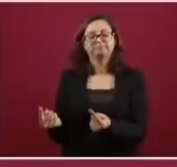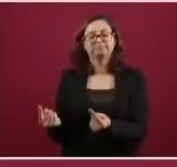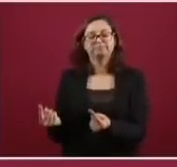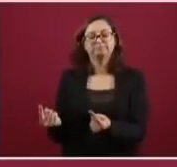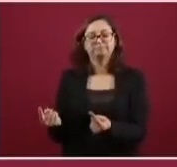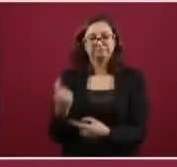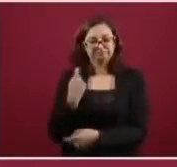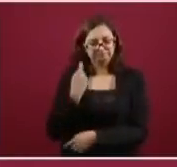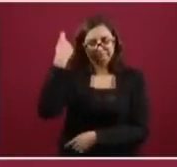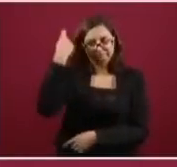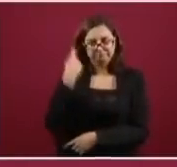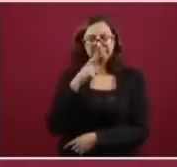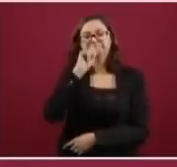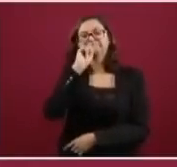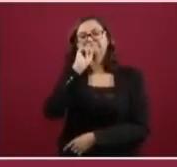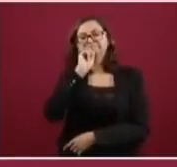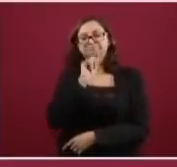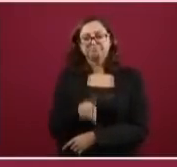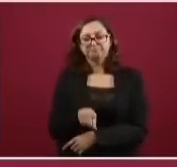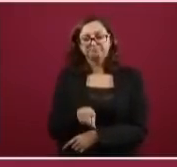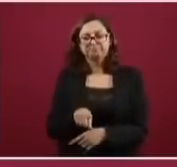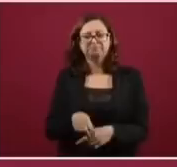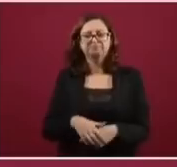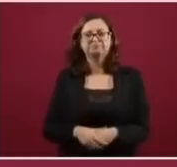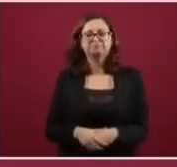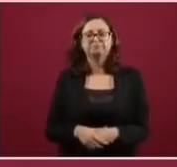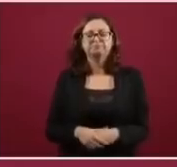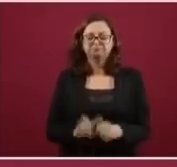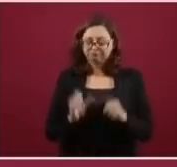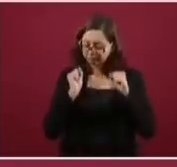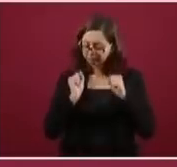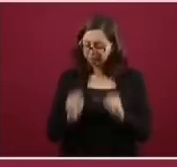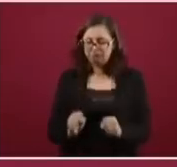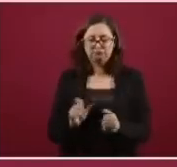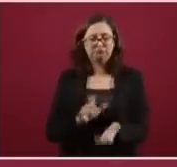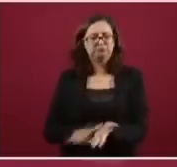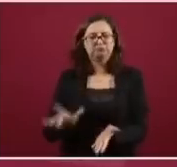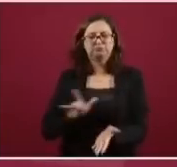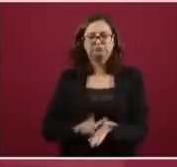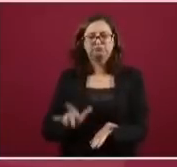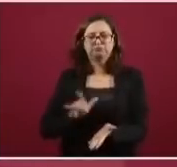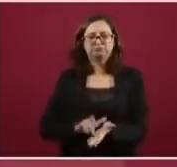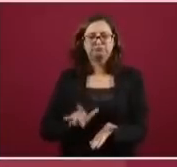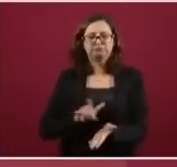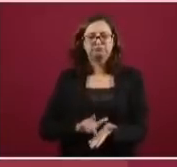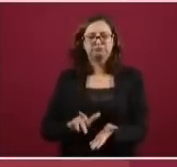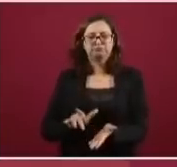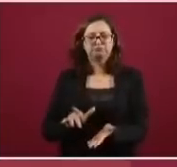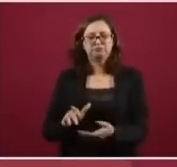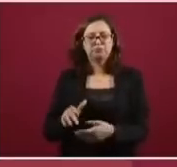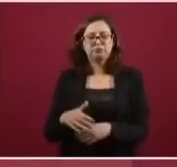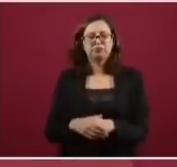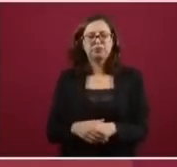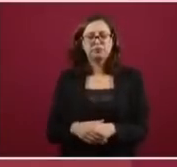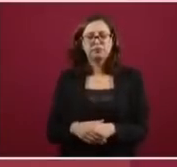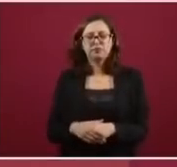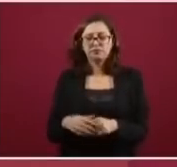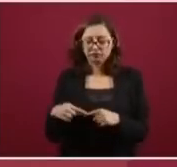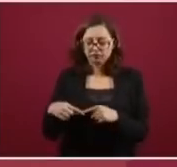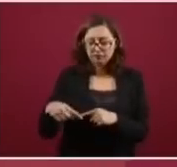su pensión está garantizado para finales de año